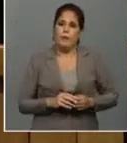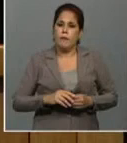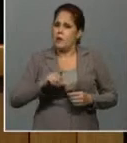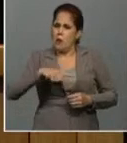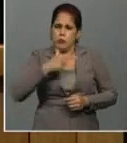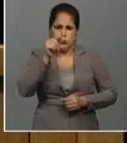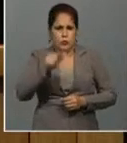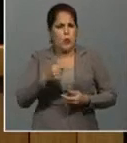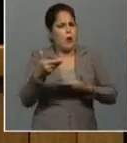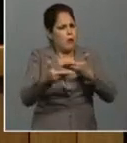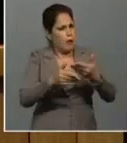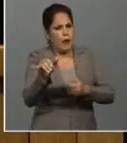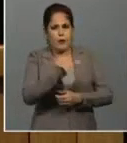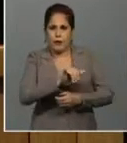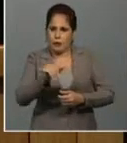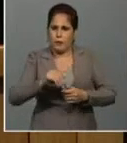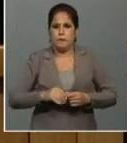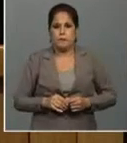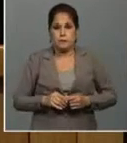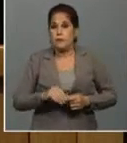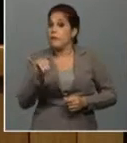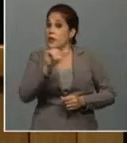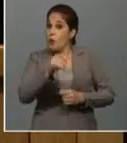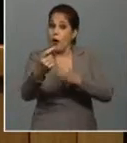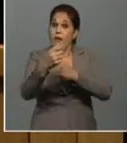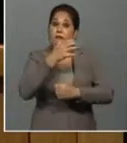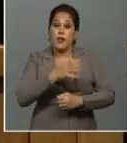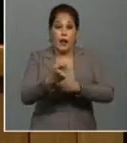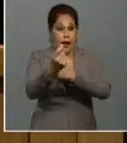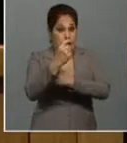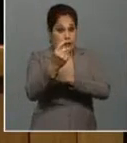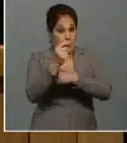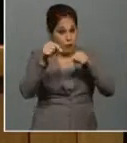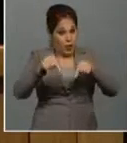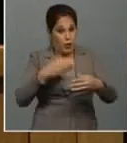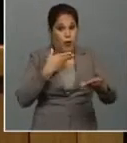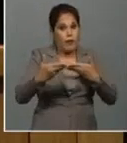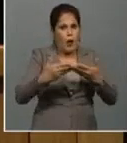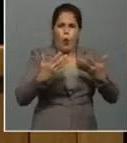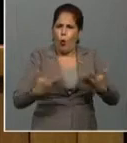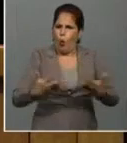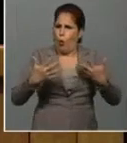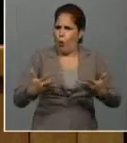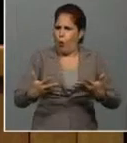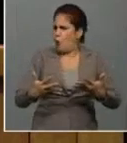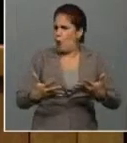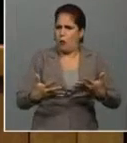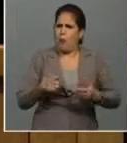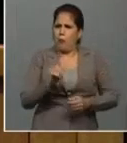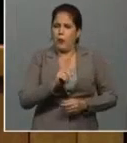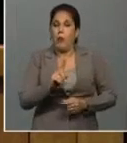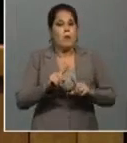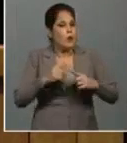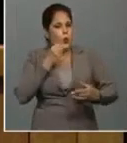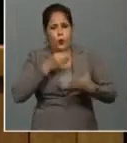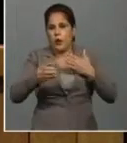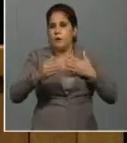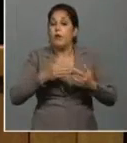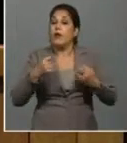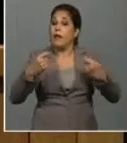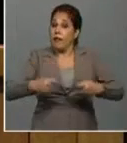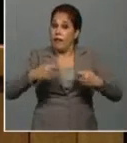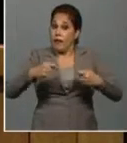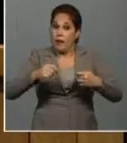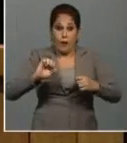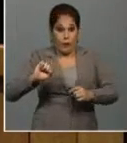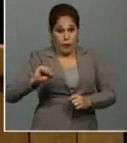y artistas también nos enseñó que este no sería un diálogo cómodo para las partes involucradas pero que sí tenía